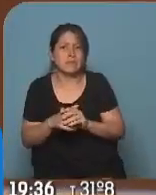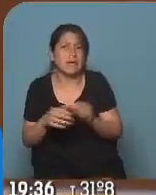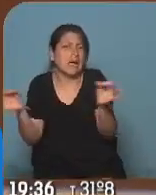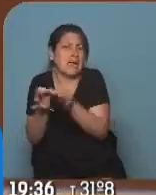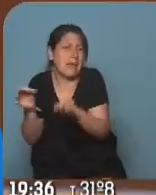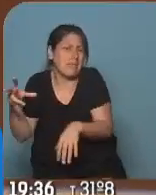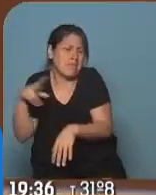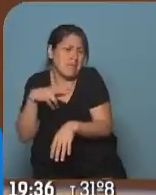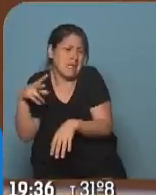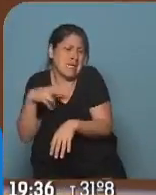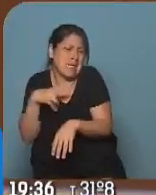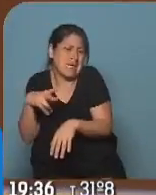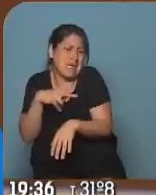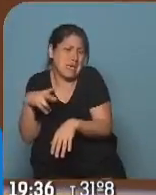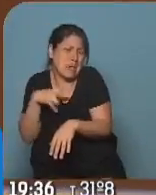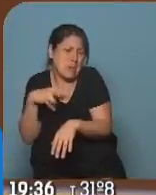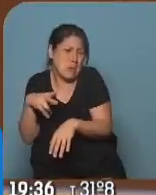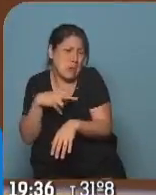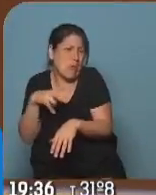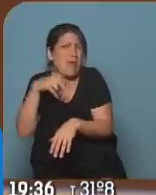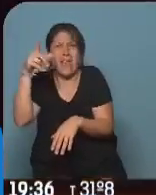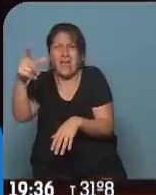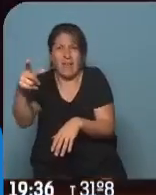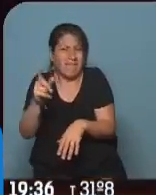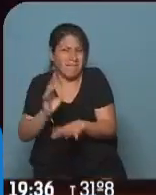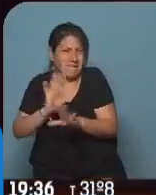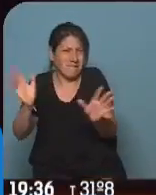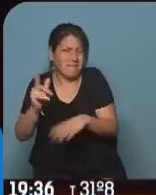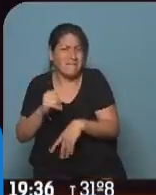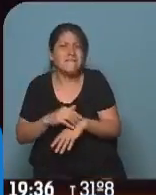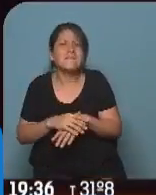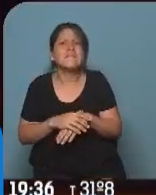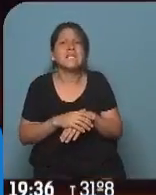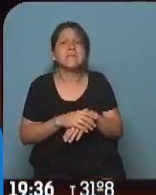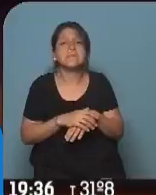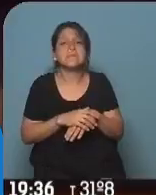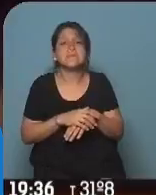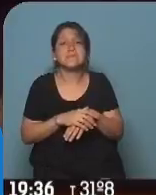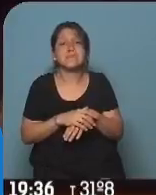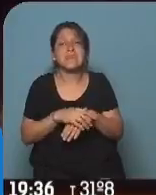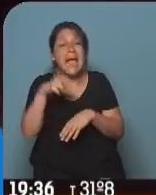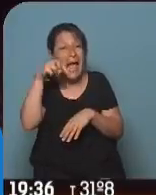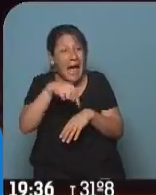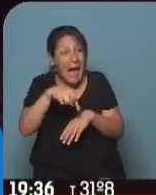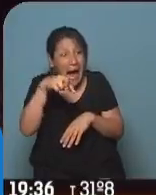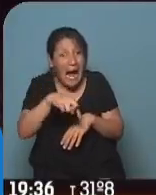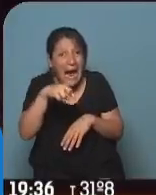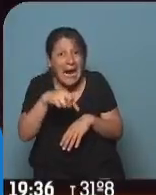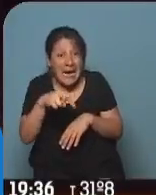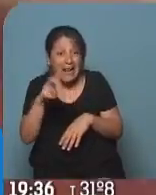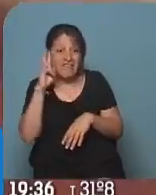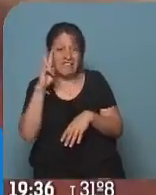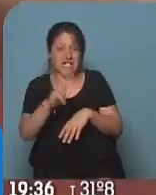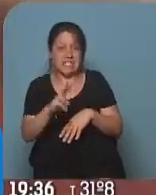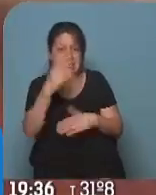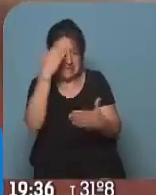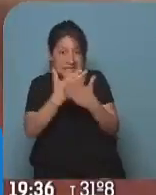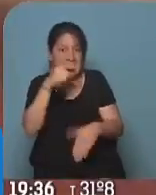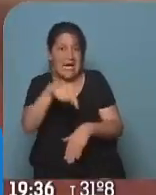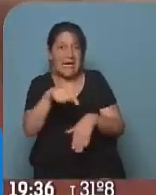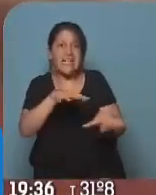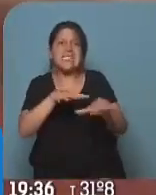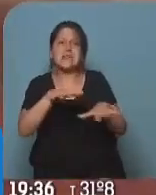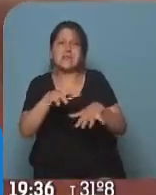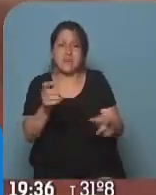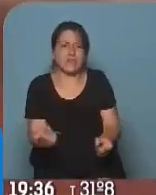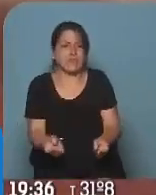por ejemplo, Messi de vacaciones. Sí, sí, es un paraíso fiscal además. Bueno, aquí lo que uno tiene que señalar, porque ¿qué nos deja